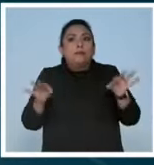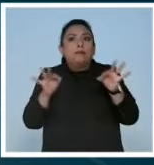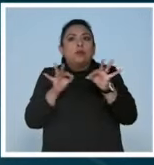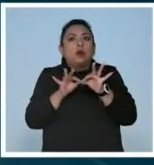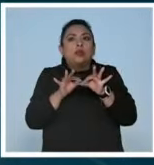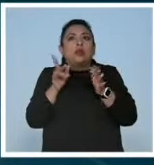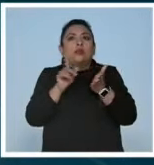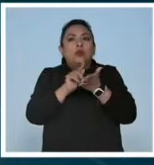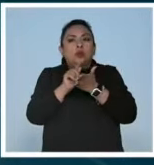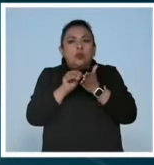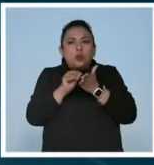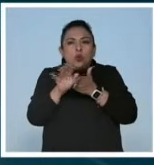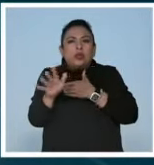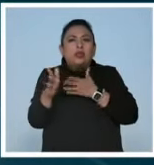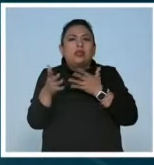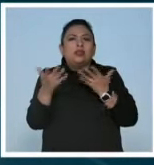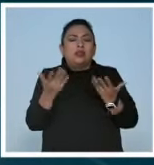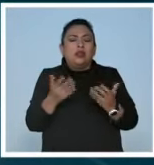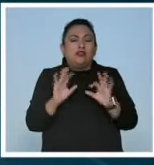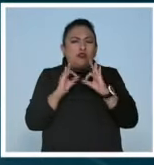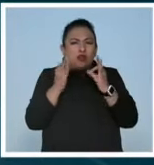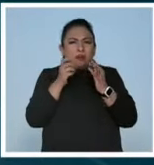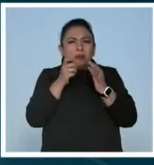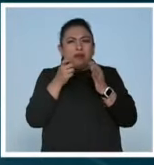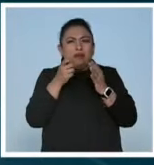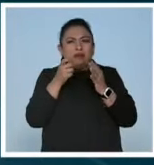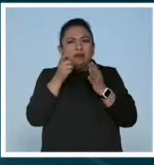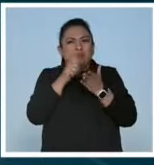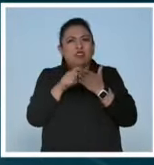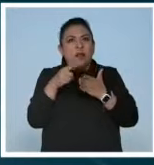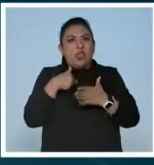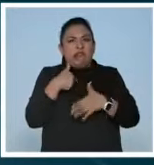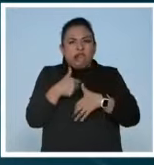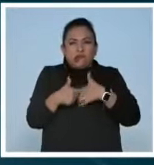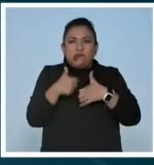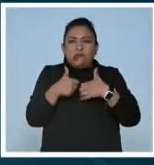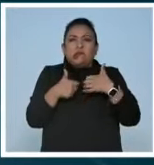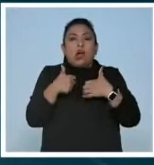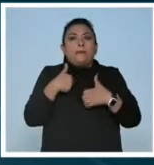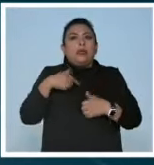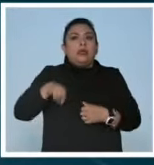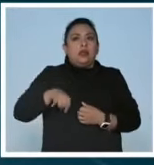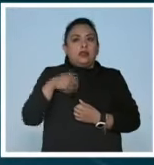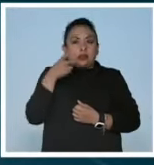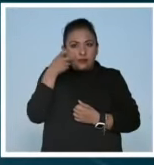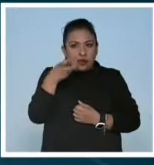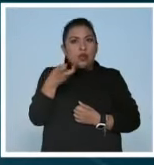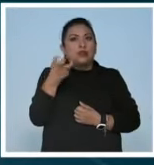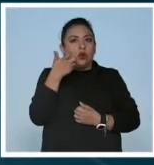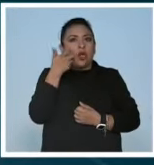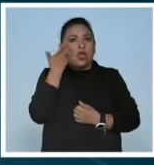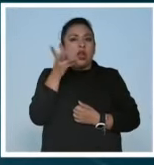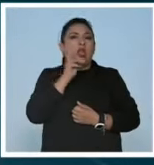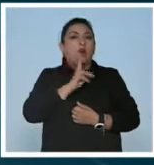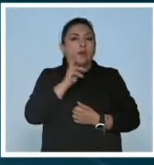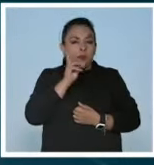el Twitter, cierto, pues esa característica era como un desafío que a mí me interesaba enfrentar, ¿no?